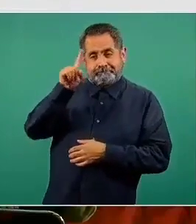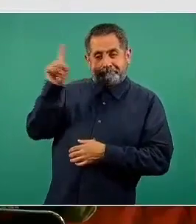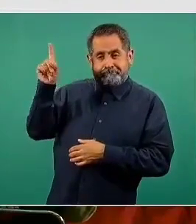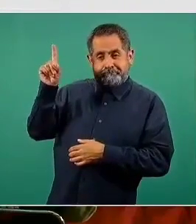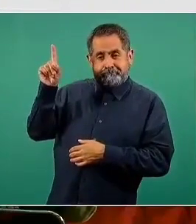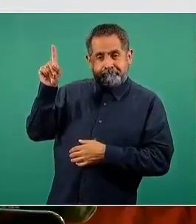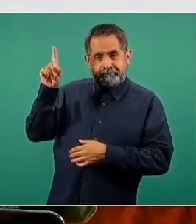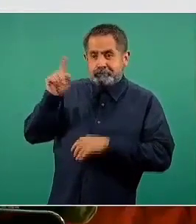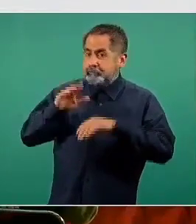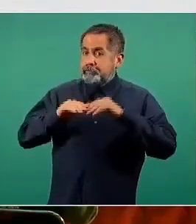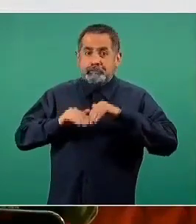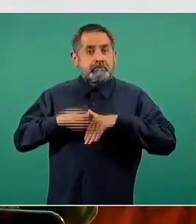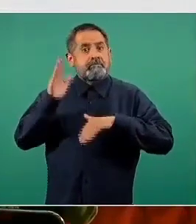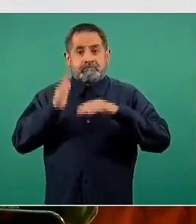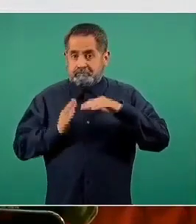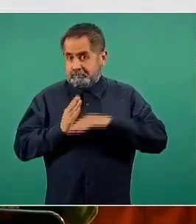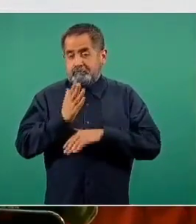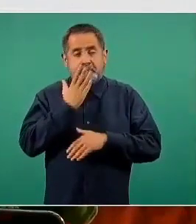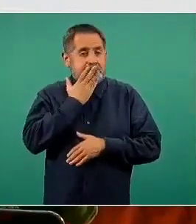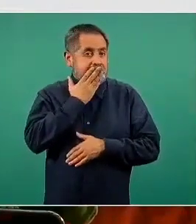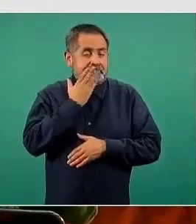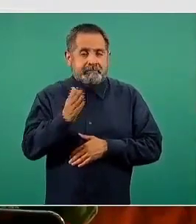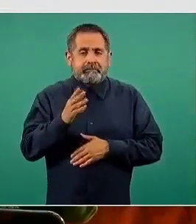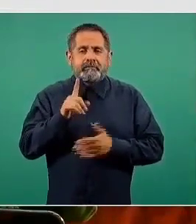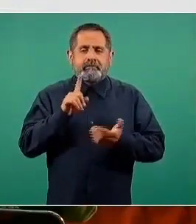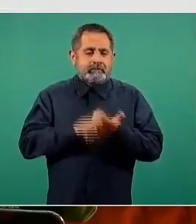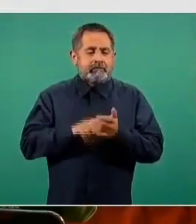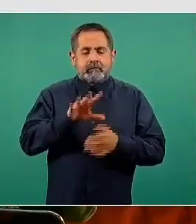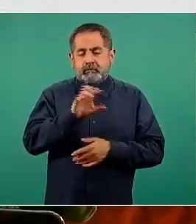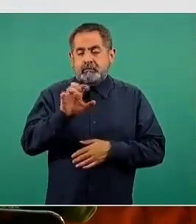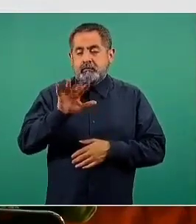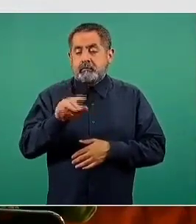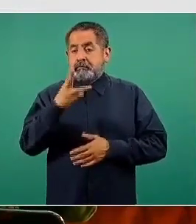superior a la que habíamos alcanzado anteriormente,